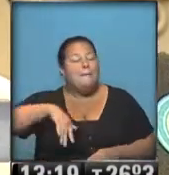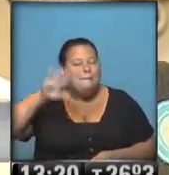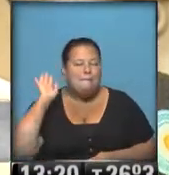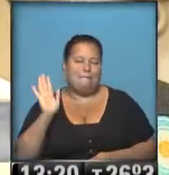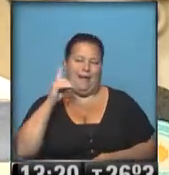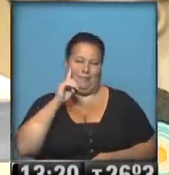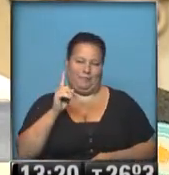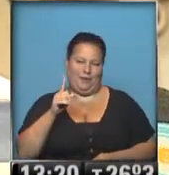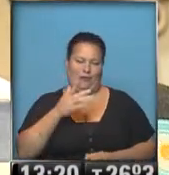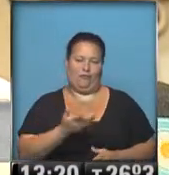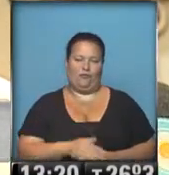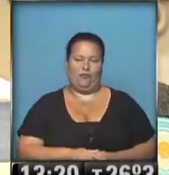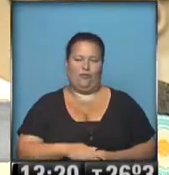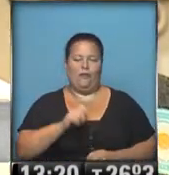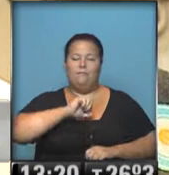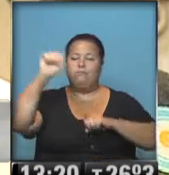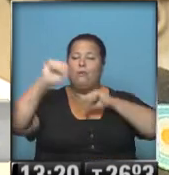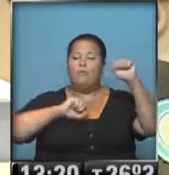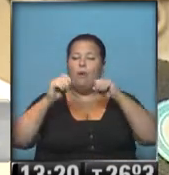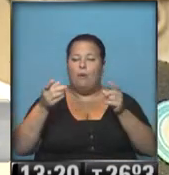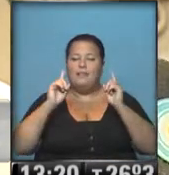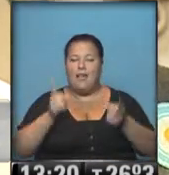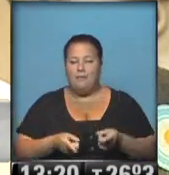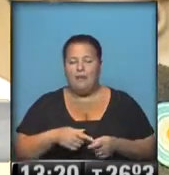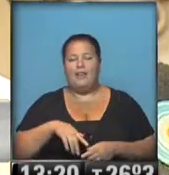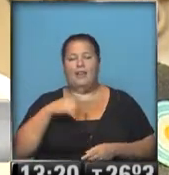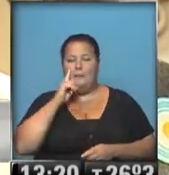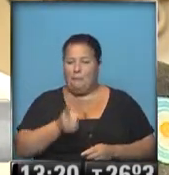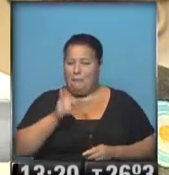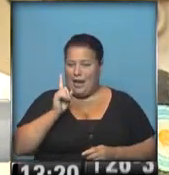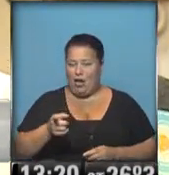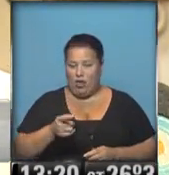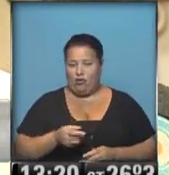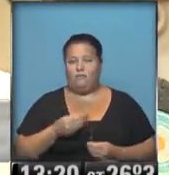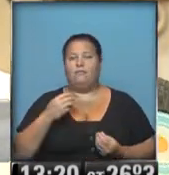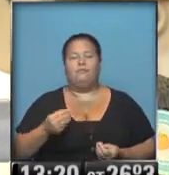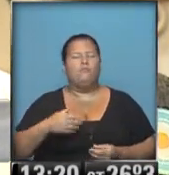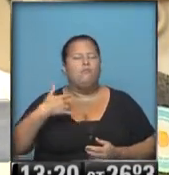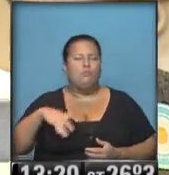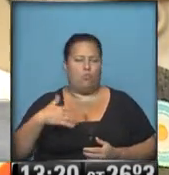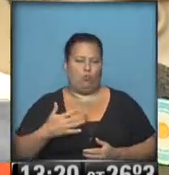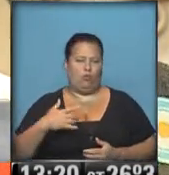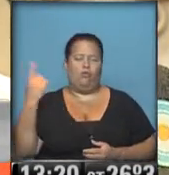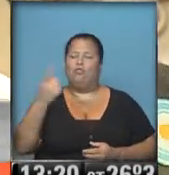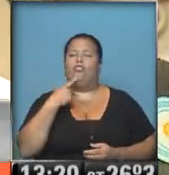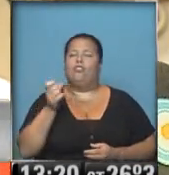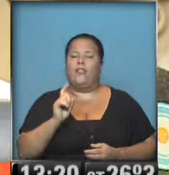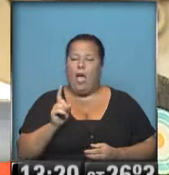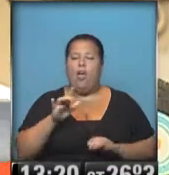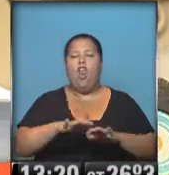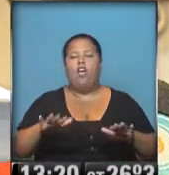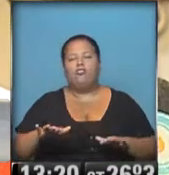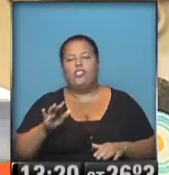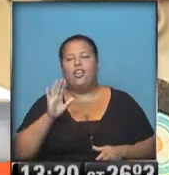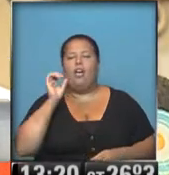potencial que tiene la pirotecnia, el potencial nocivo es altísimo. Y uno no se da cuenta de si los chicos